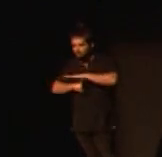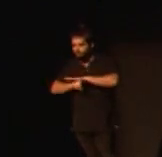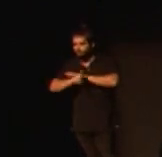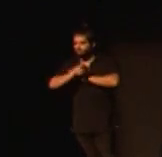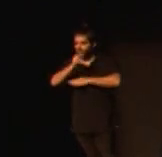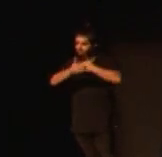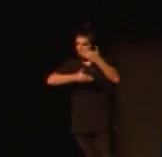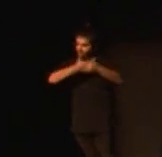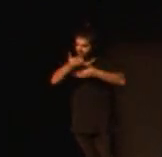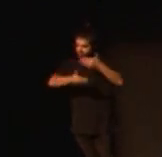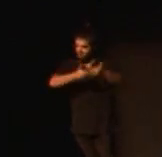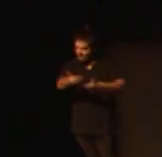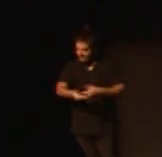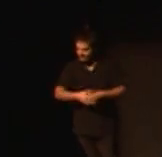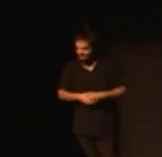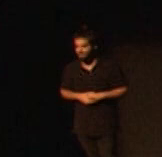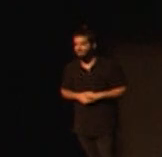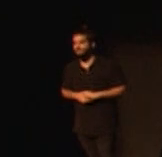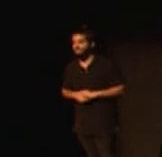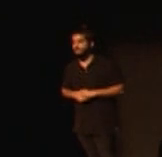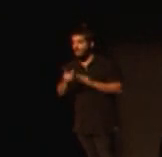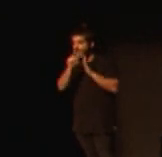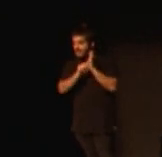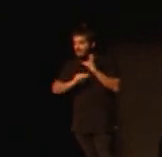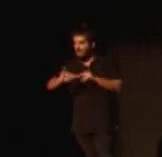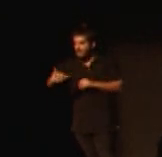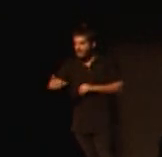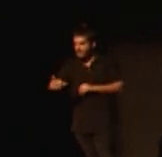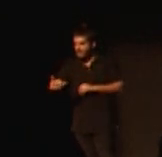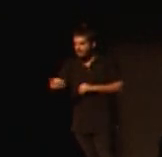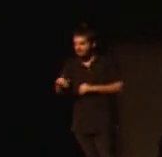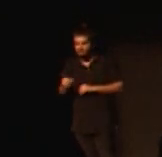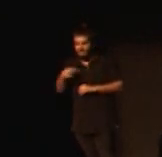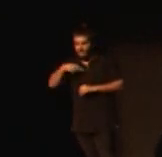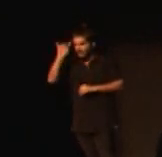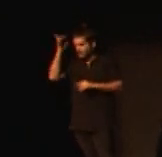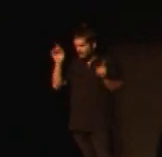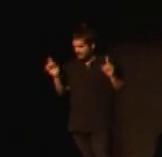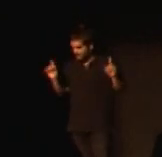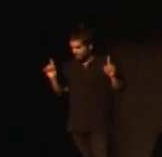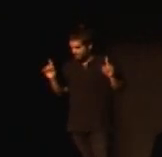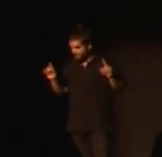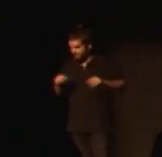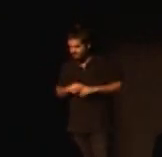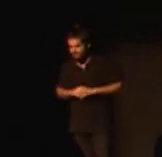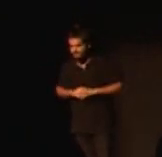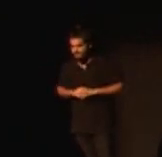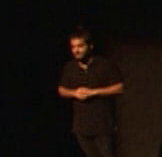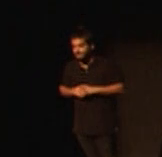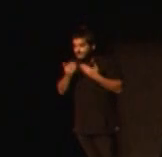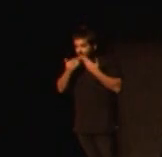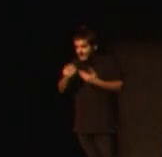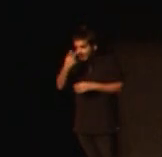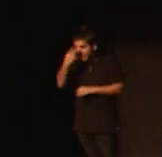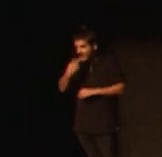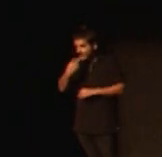objetivos. Esta intervención, desde luego, no es para dar una retahíla de datos, pero sí para decir que gracias a vosotros estamos haciendo que esta